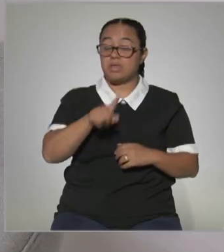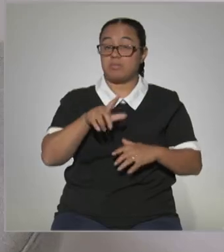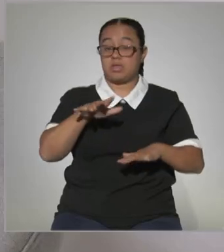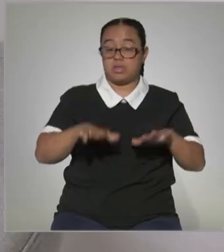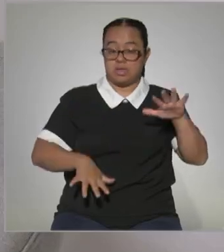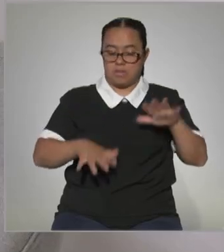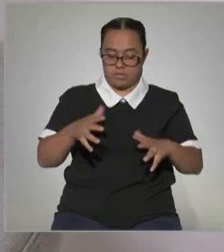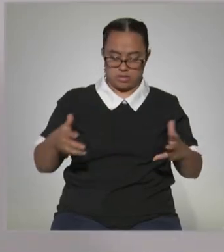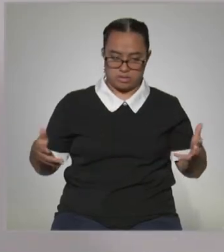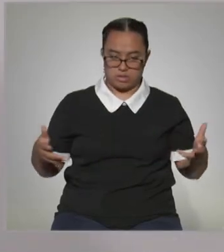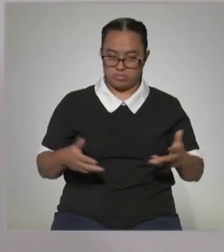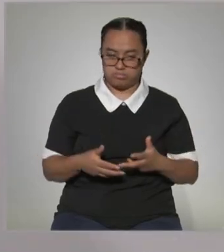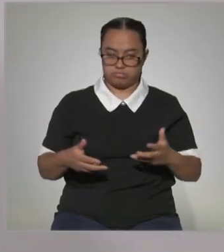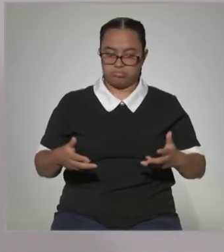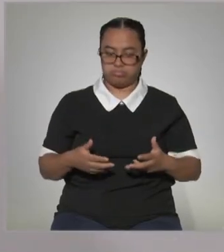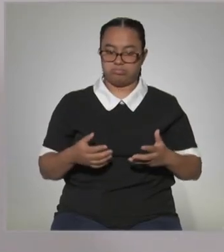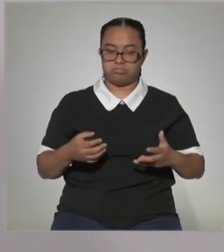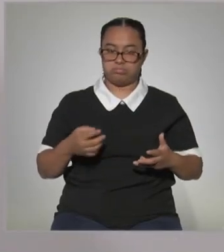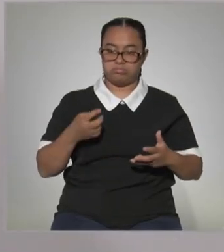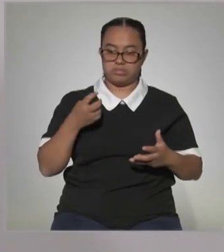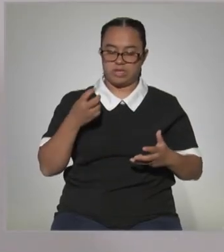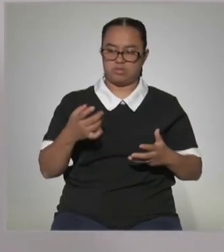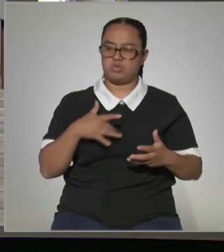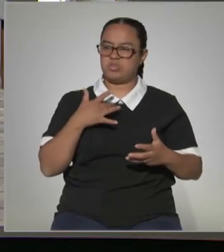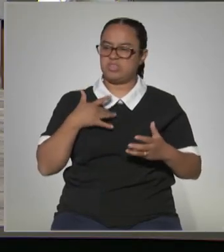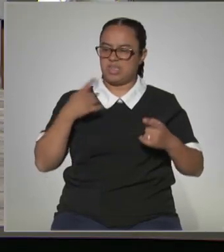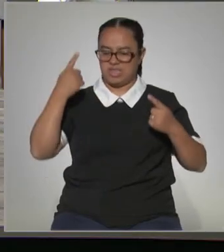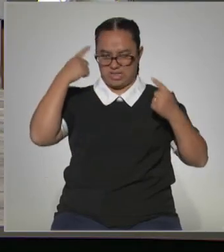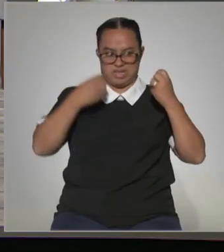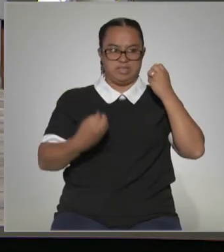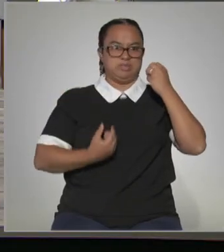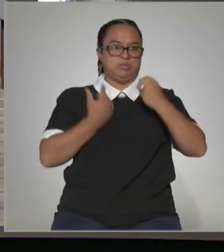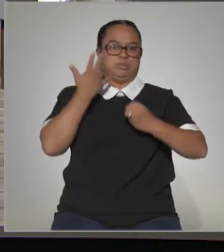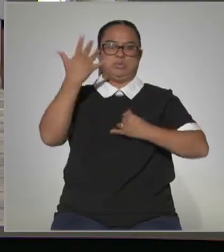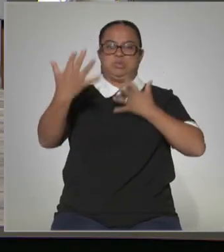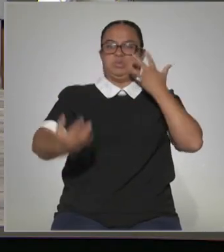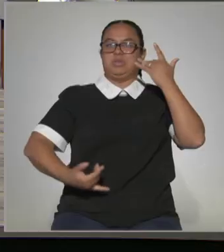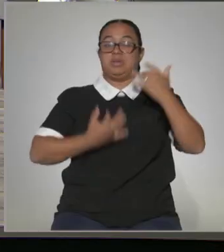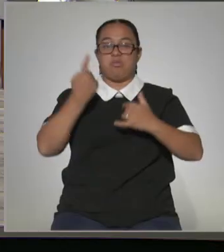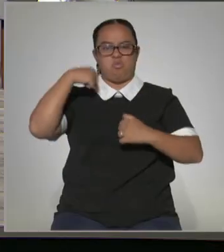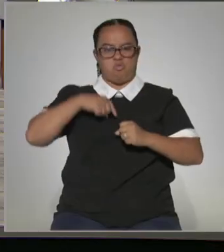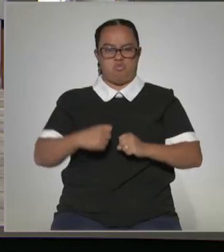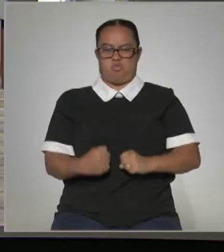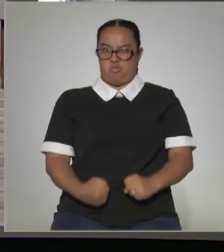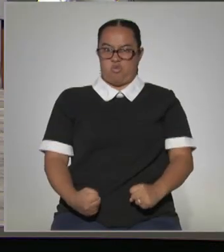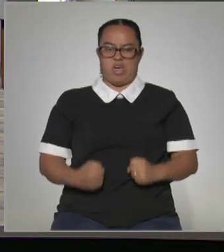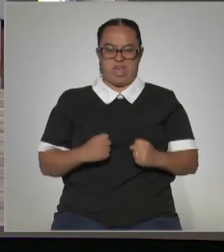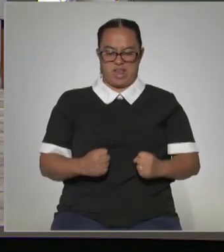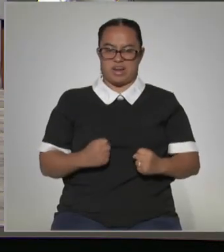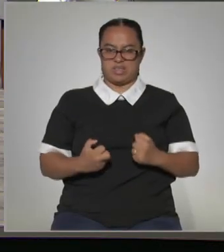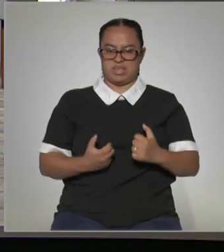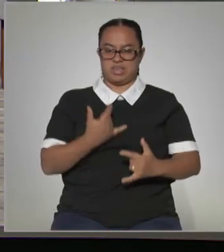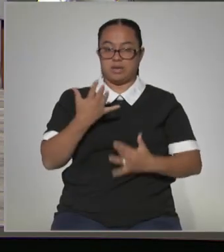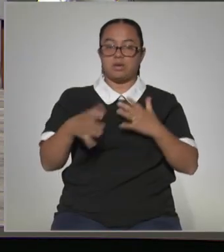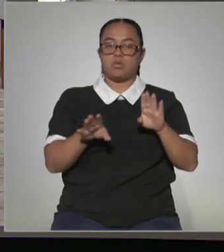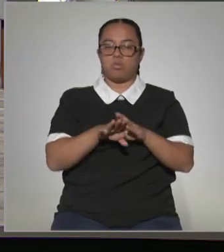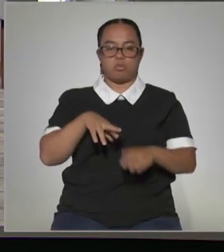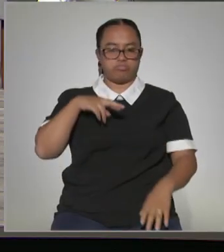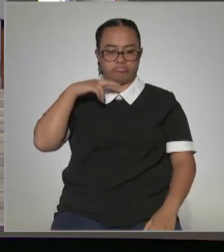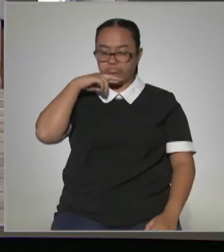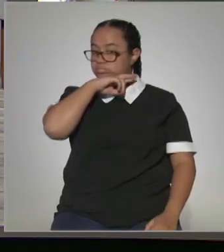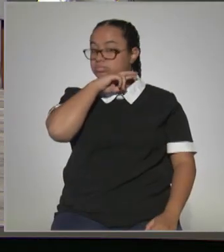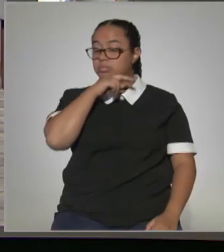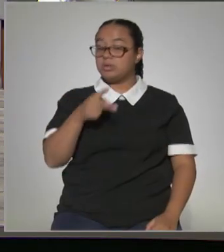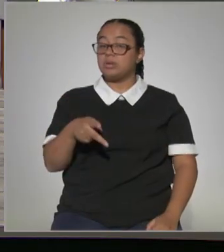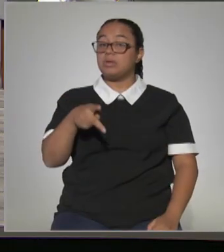acciones que generan esta liberación intensa. Es que es una liberación muy intensa, rápida, pero